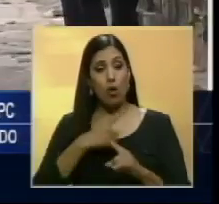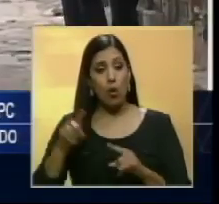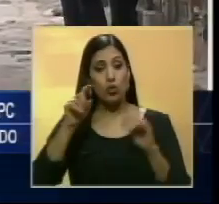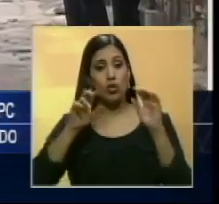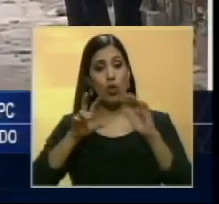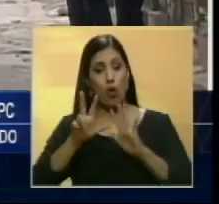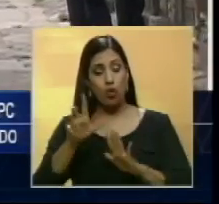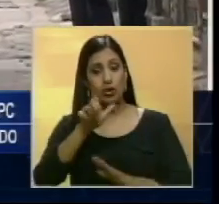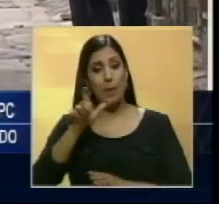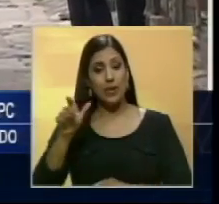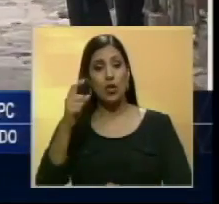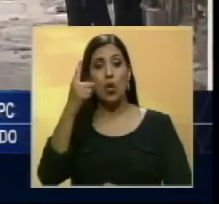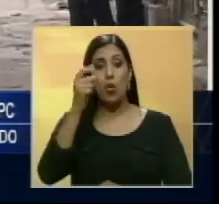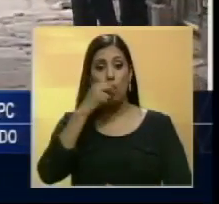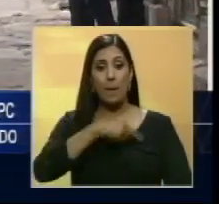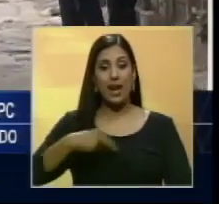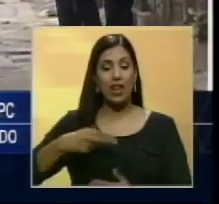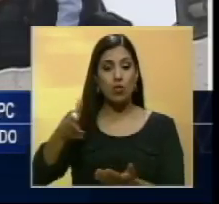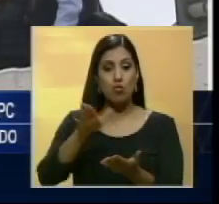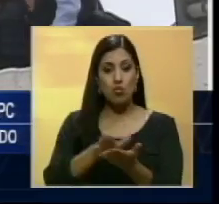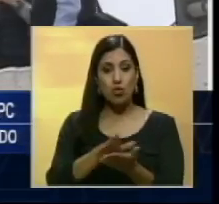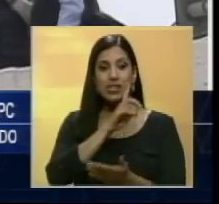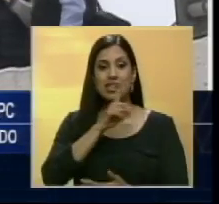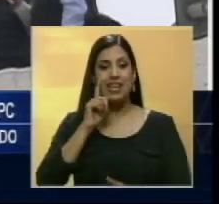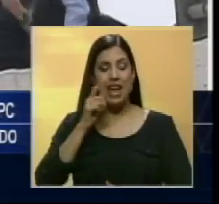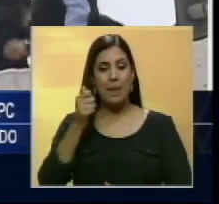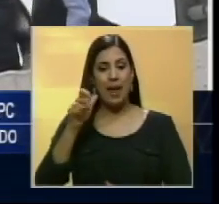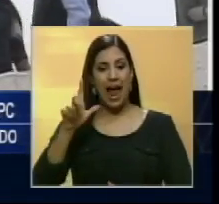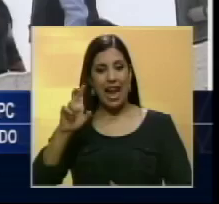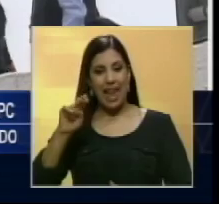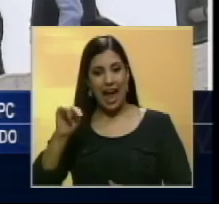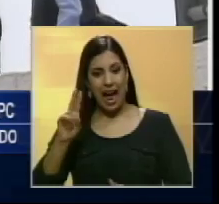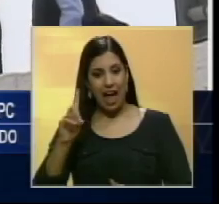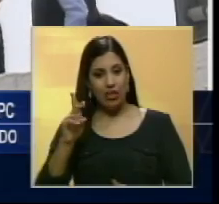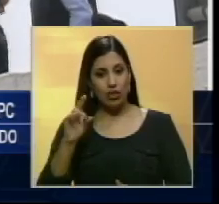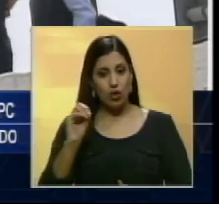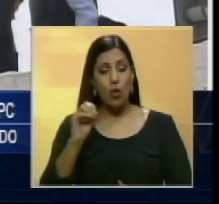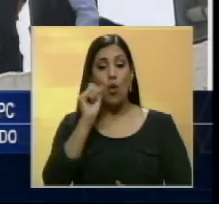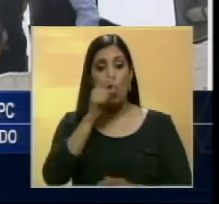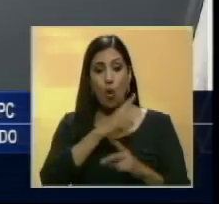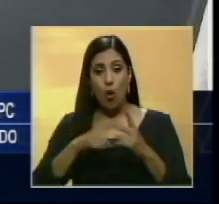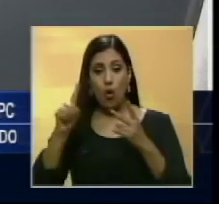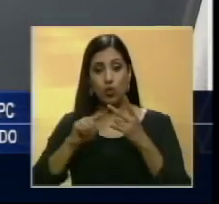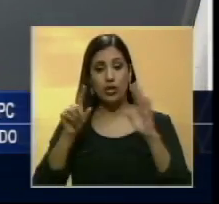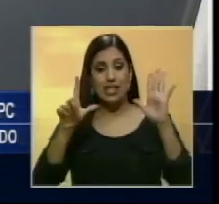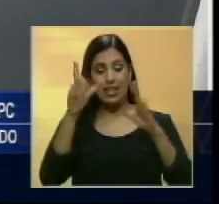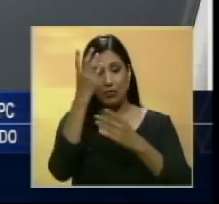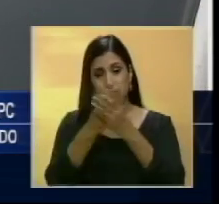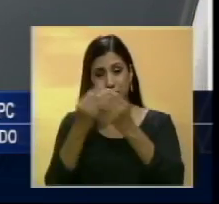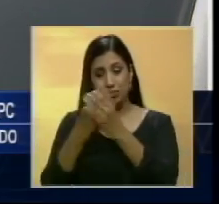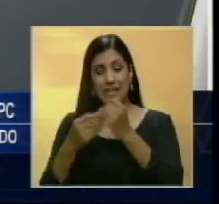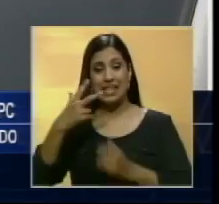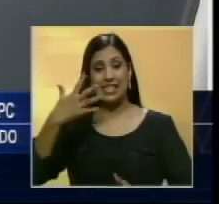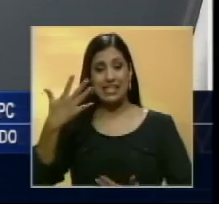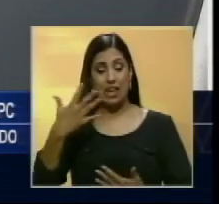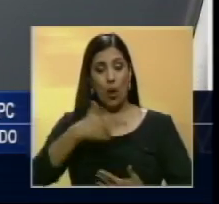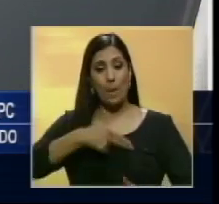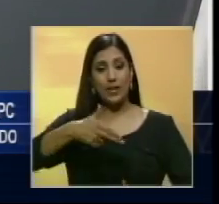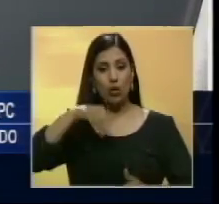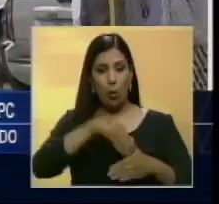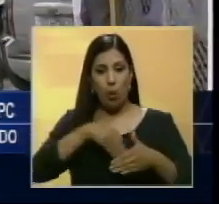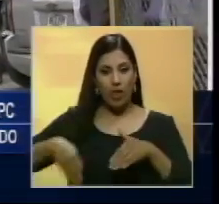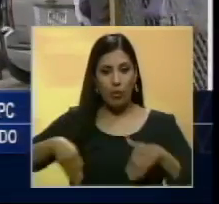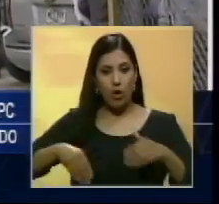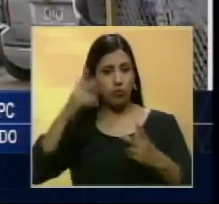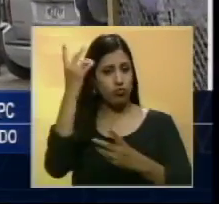fugaron, 1 resultó abatido y quedó identificado como Alejandro Miguel Cabrera. Los otros 7 lograron escapar con 5 armas cortas